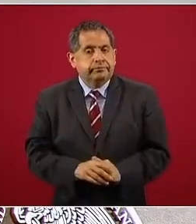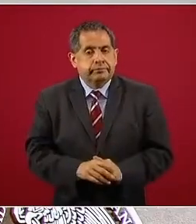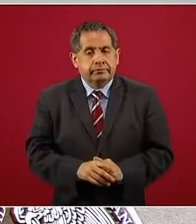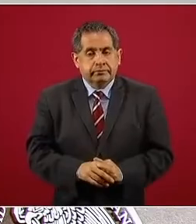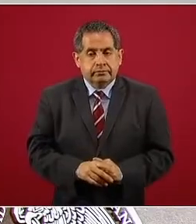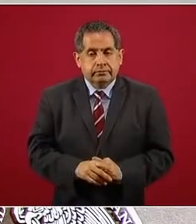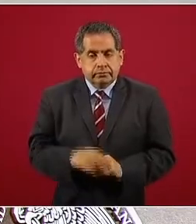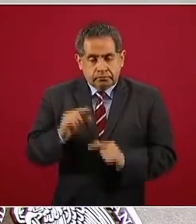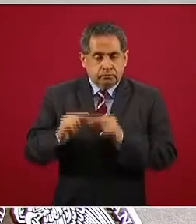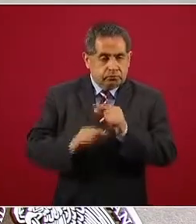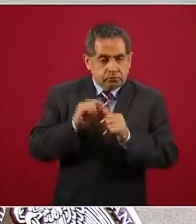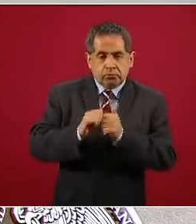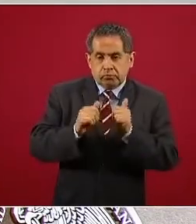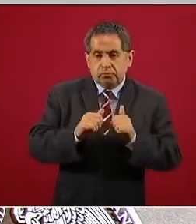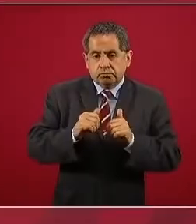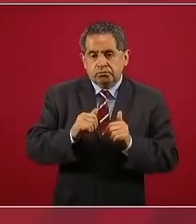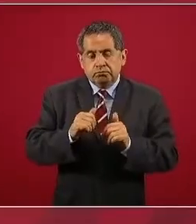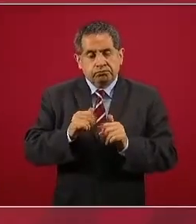O sea, va a ser gradual.